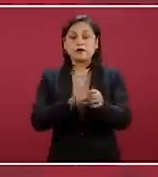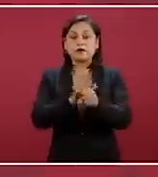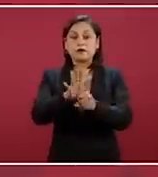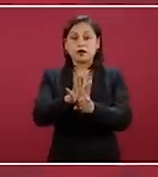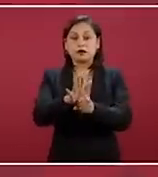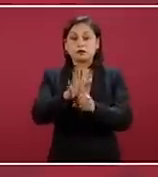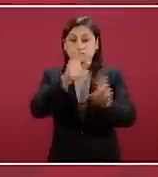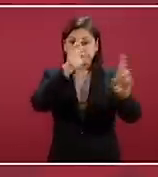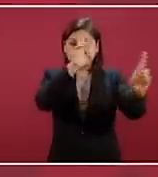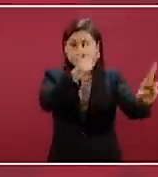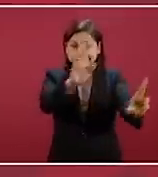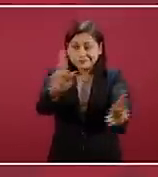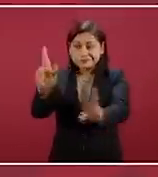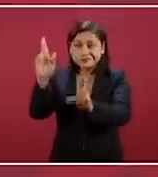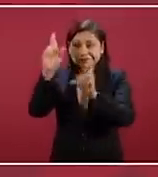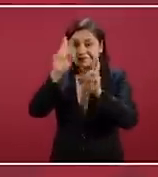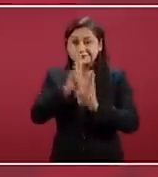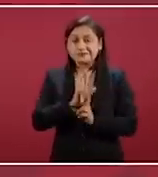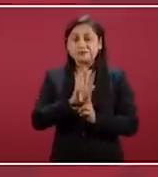que